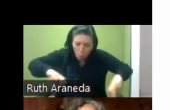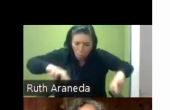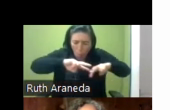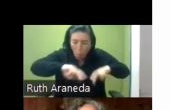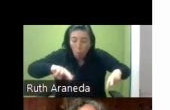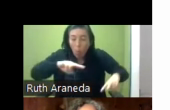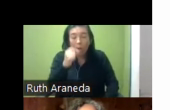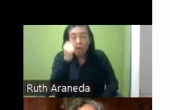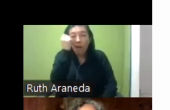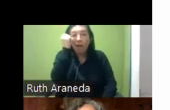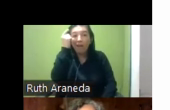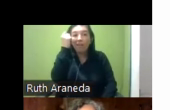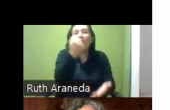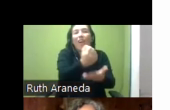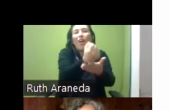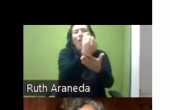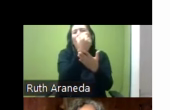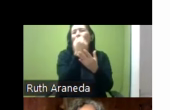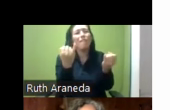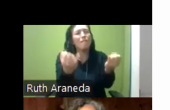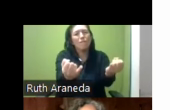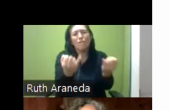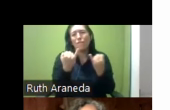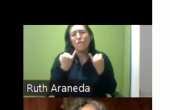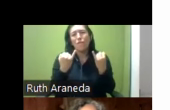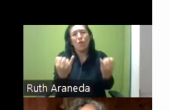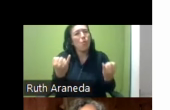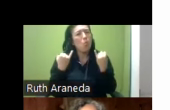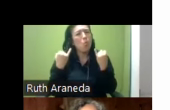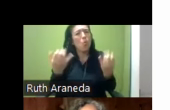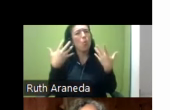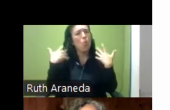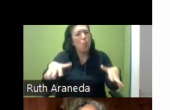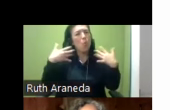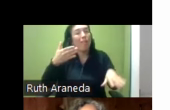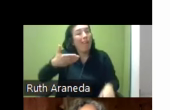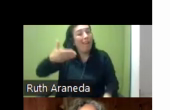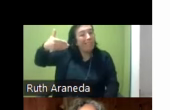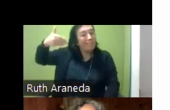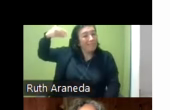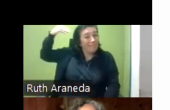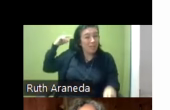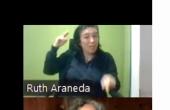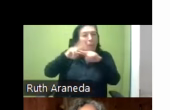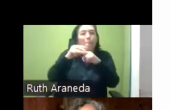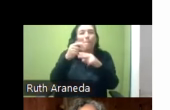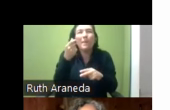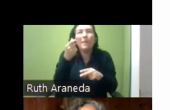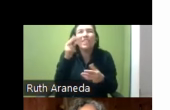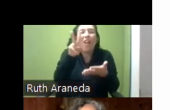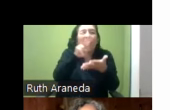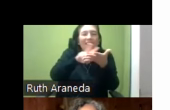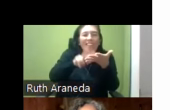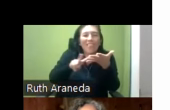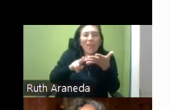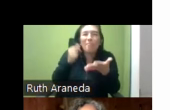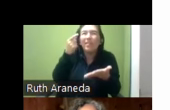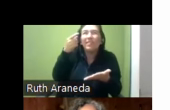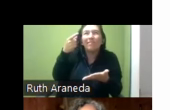aporta una cantidad enorme de información sobre el pasado. Podemos decir que lee, ¿no? Se puede